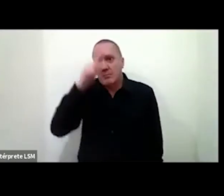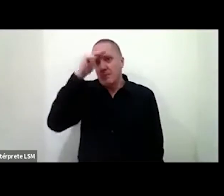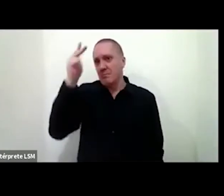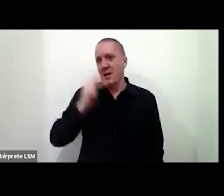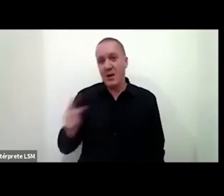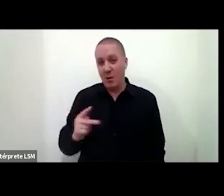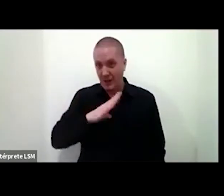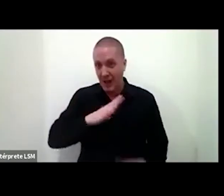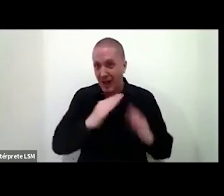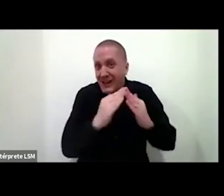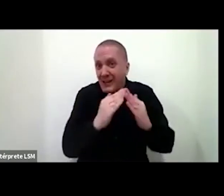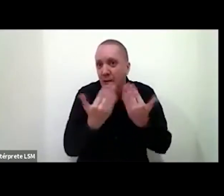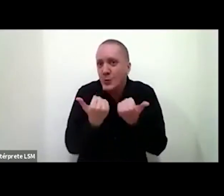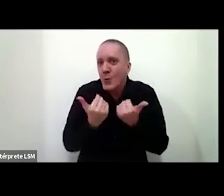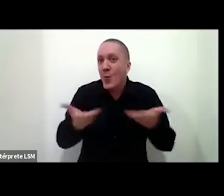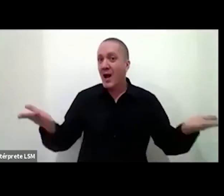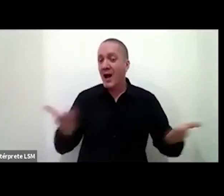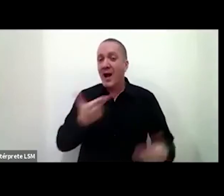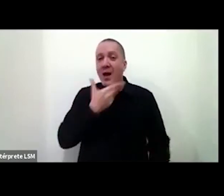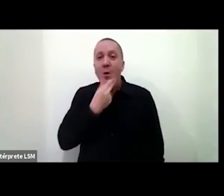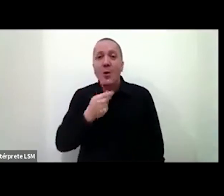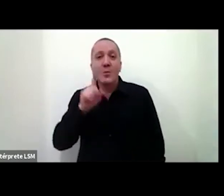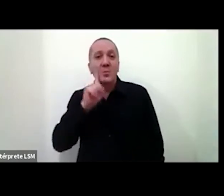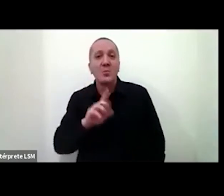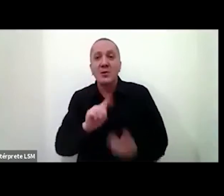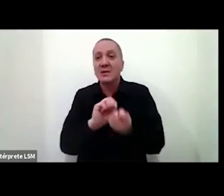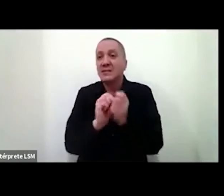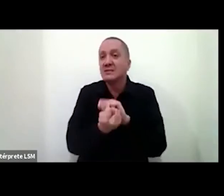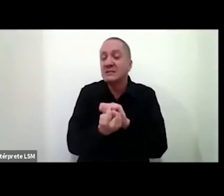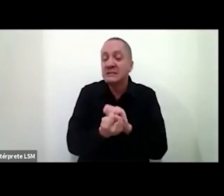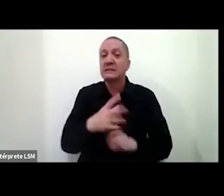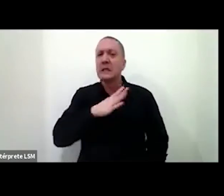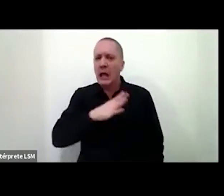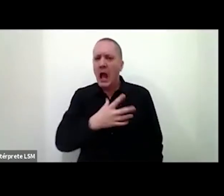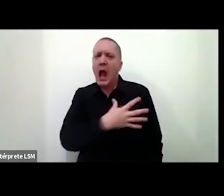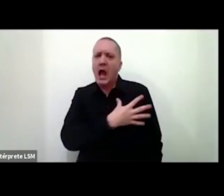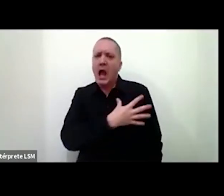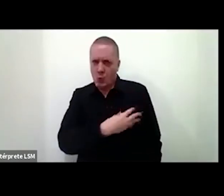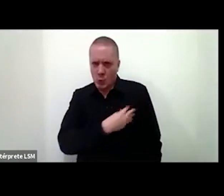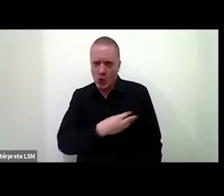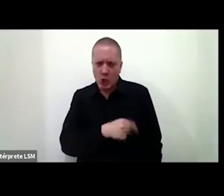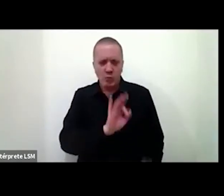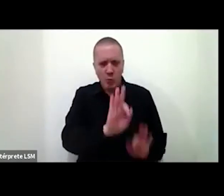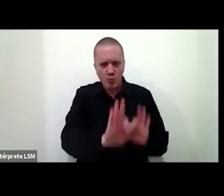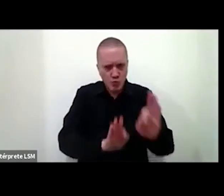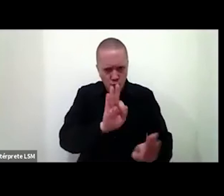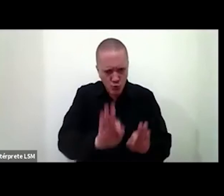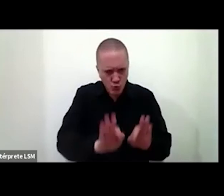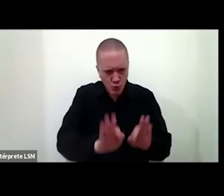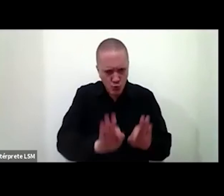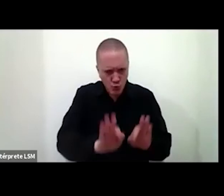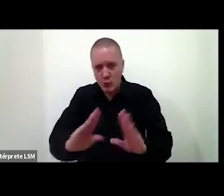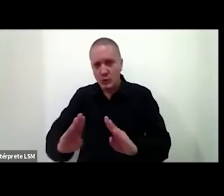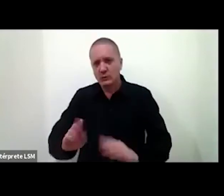y mujeres trans que están criando solos también a sus hijos, como sabemos, también somos generalmente